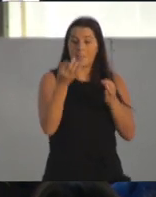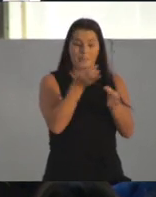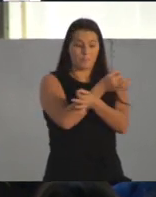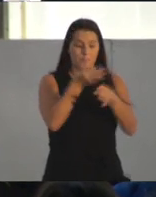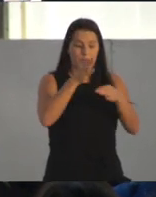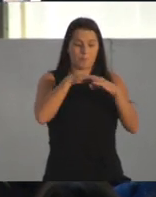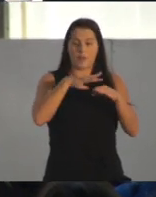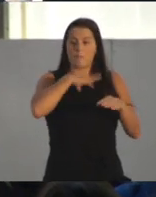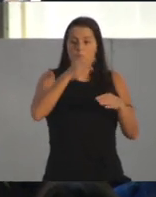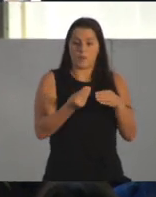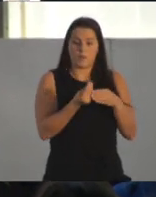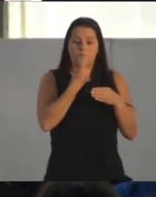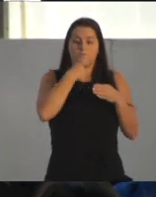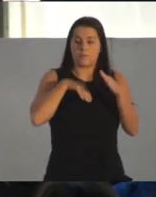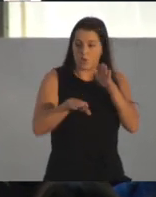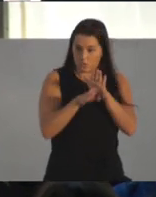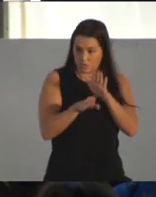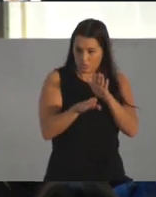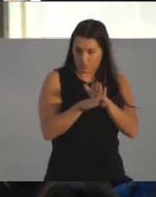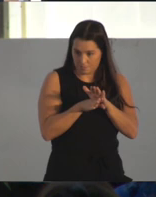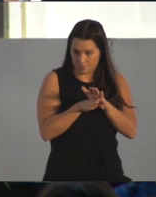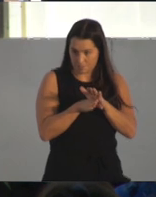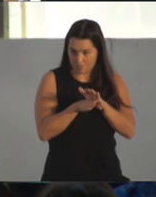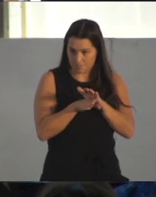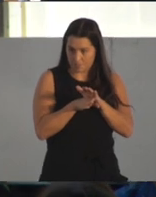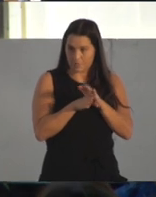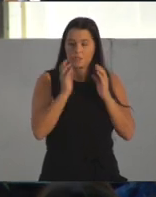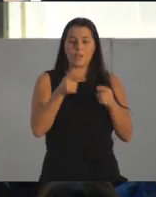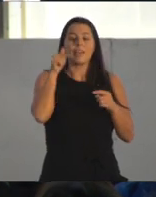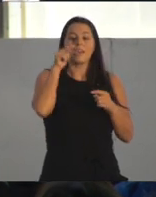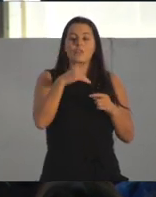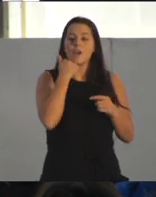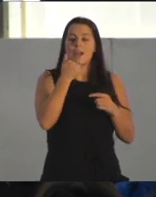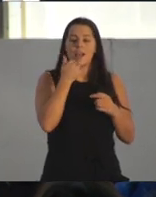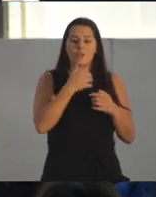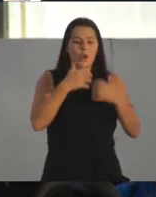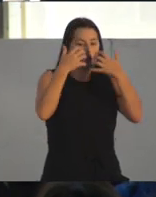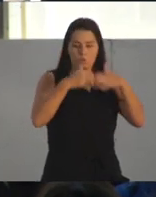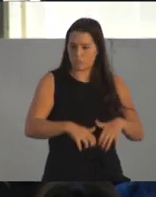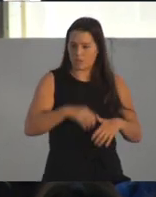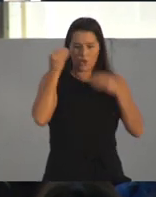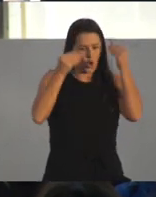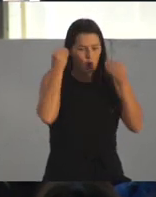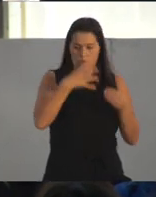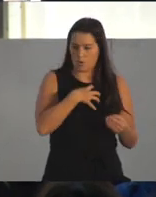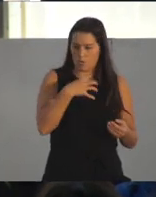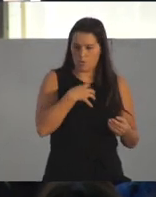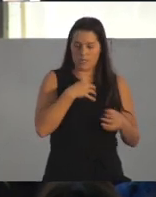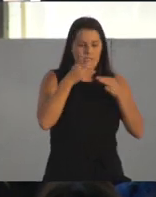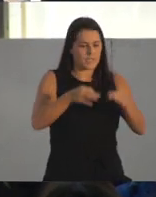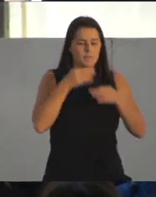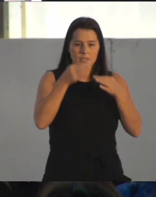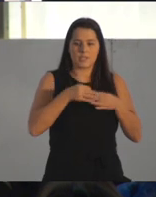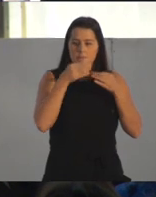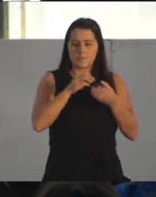fase oral es voluntaria y es consciente y nosotros la podemos parar, podemos dejar de masticar o podemos dejar de ensalivar.